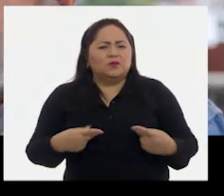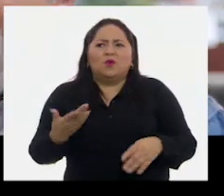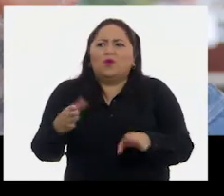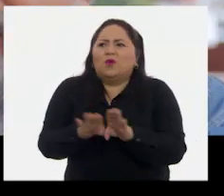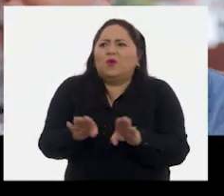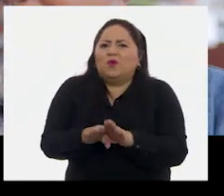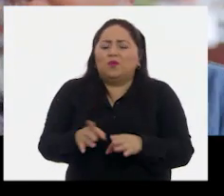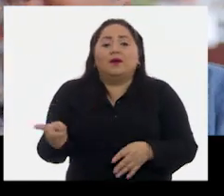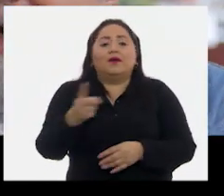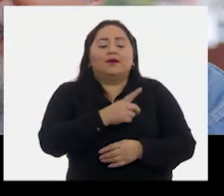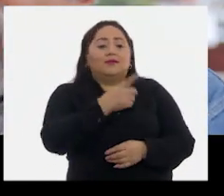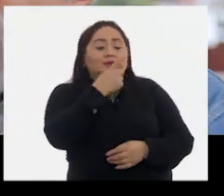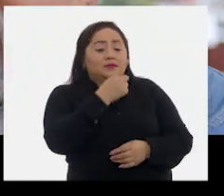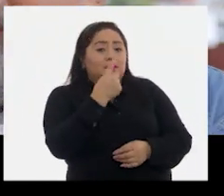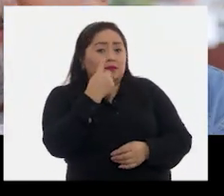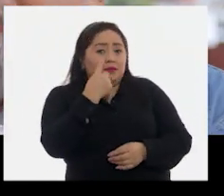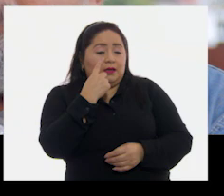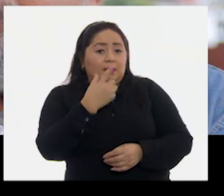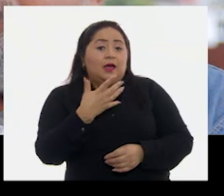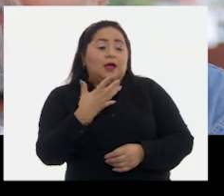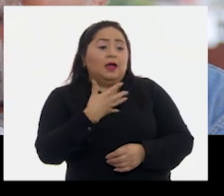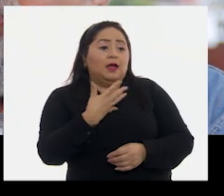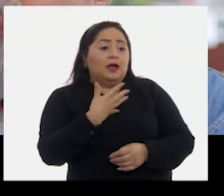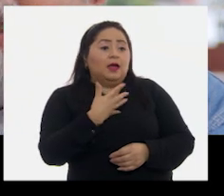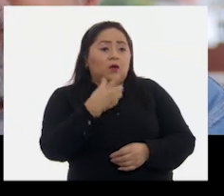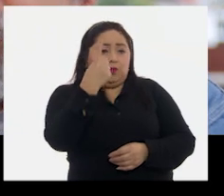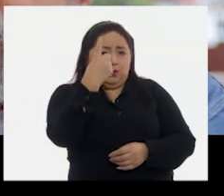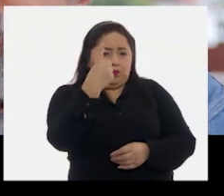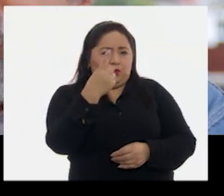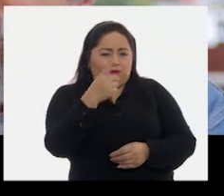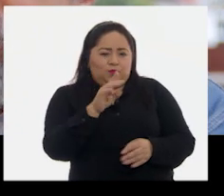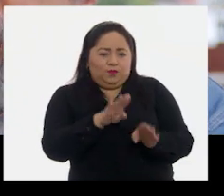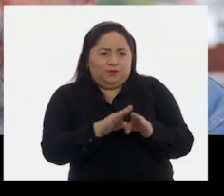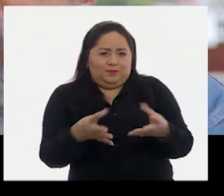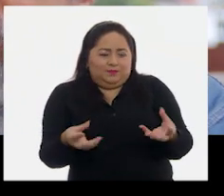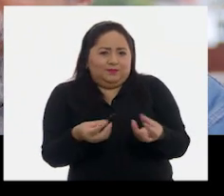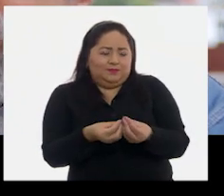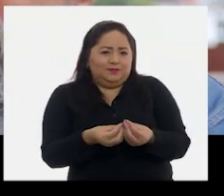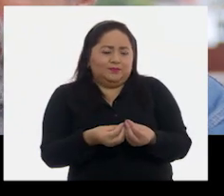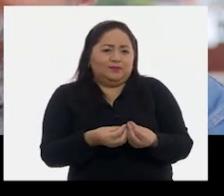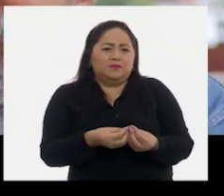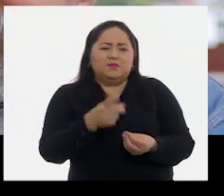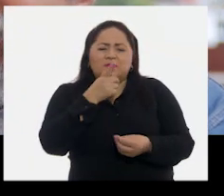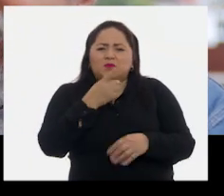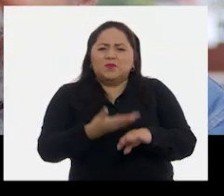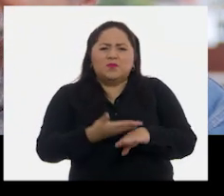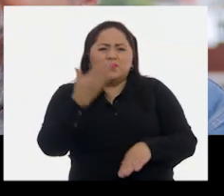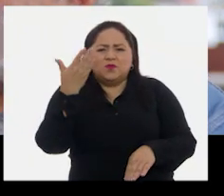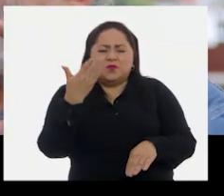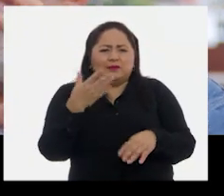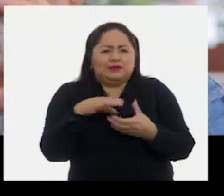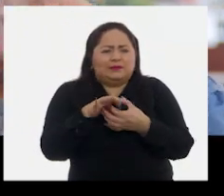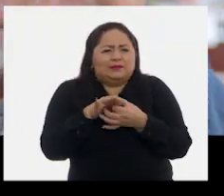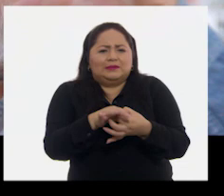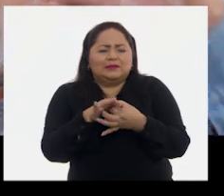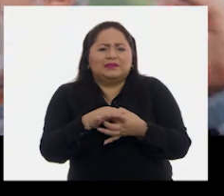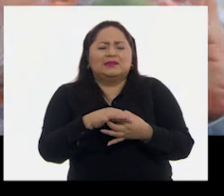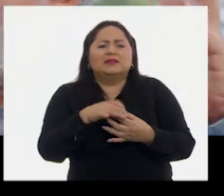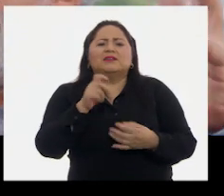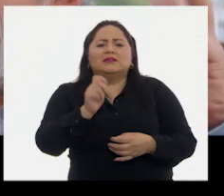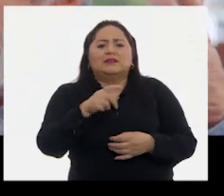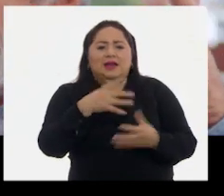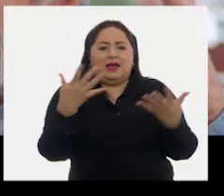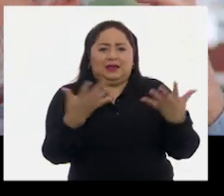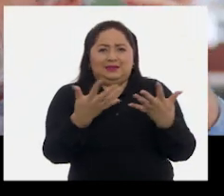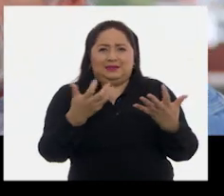eso? Mira, hay una vinculación muy estrecha entre lo que hace